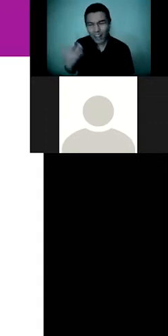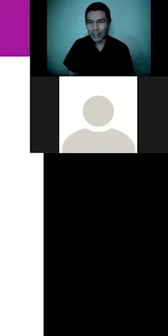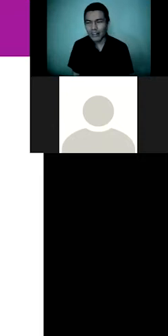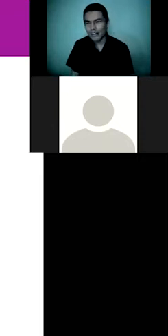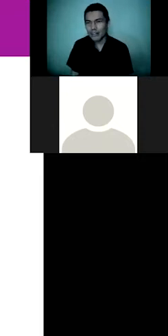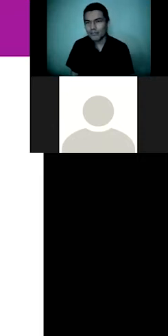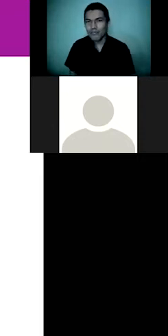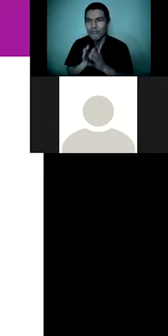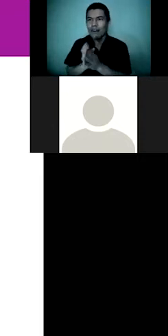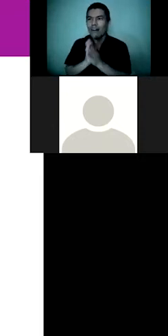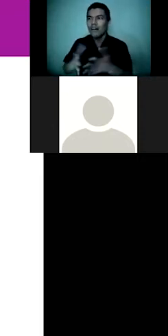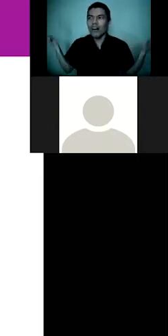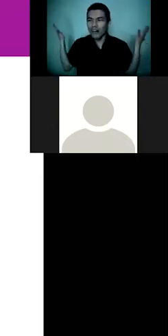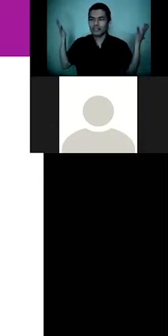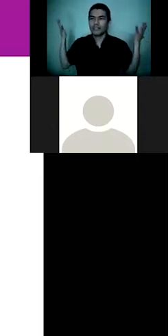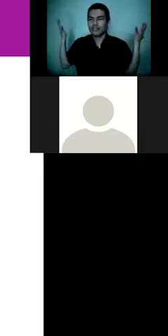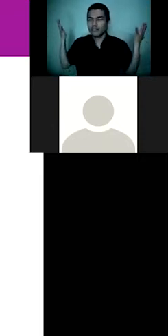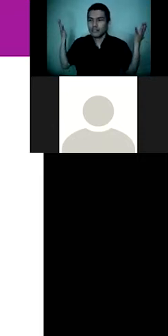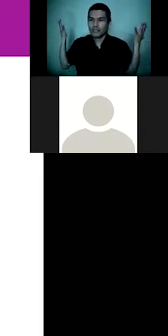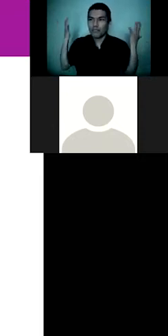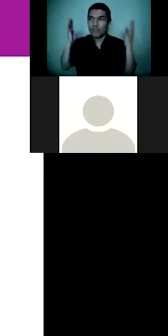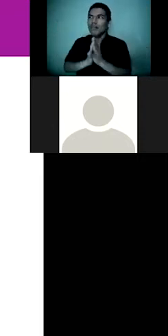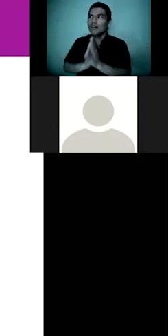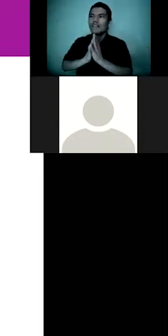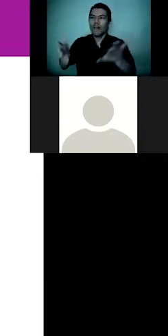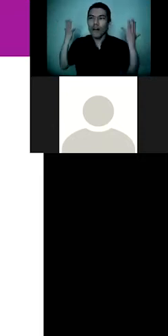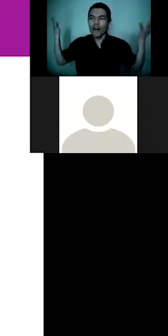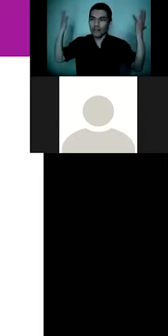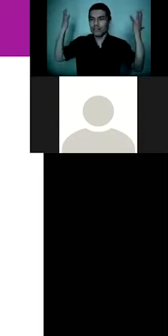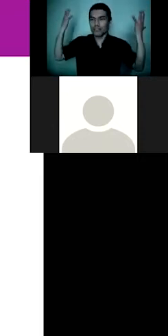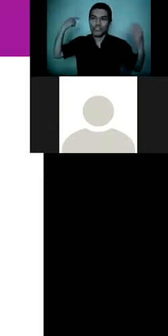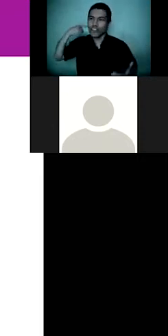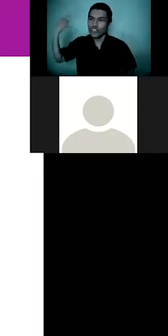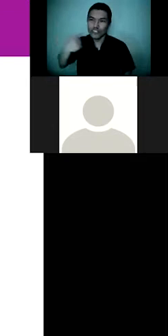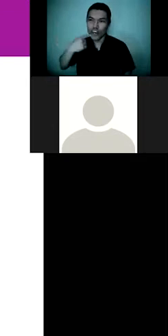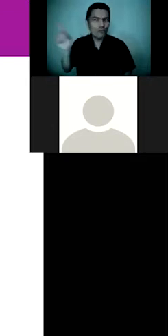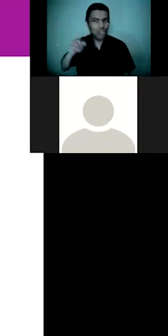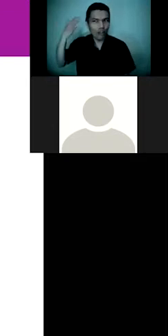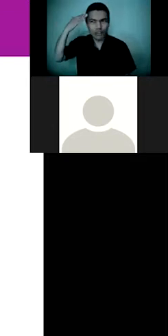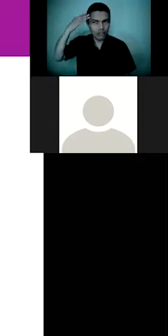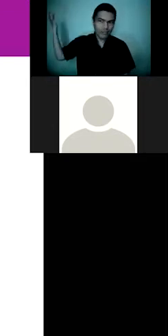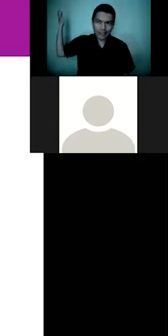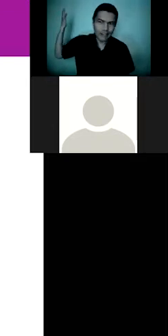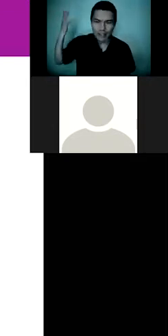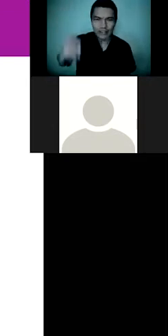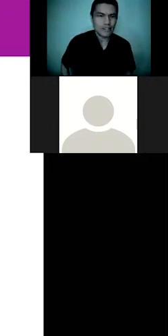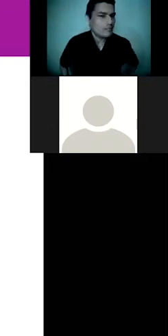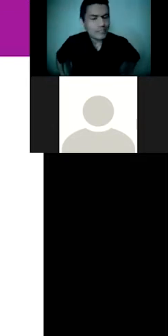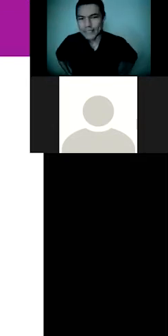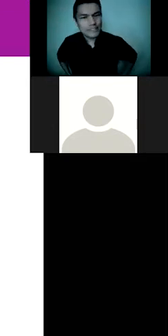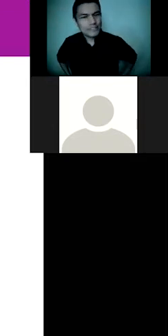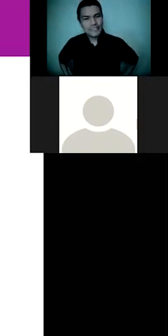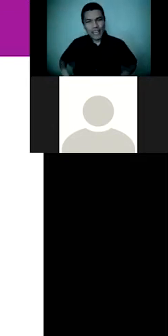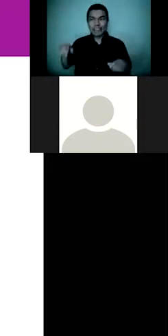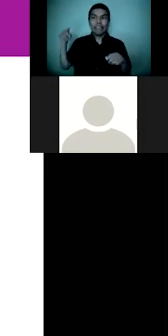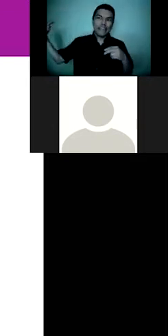Ese pensó que yo tenía retardado mental, que tenía retraso mental o algo así, porque no puedo creer que lo que me estaba diciendo. Soy sordo nada más, pero no tengo ningún